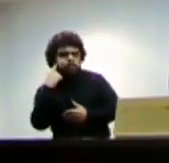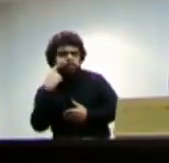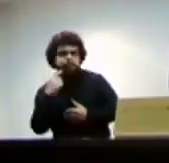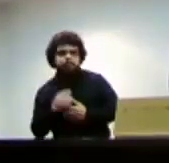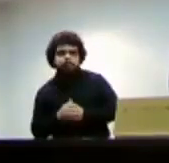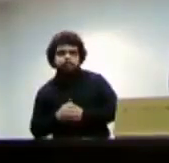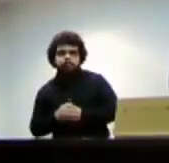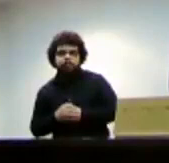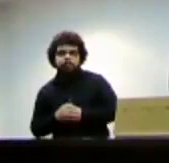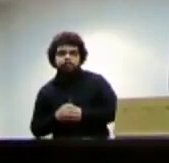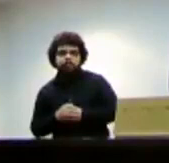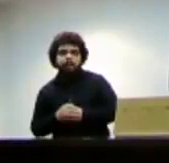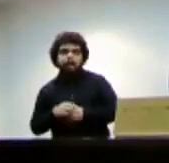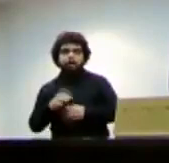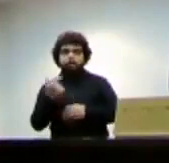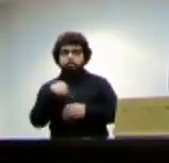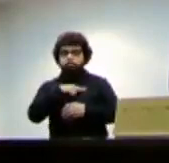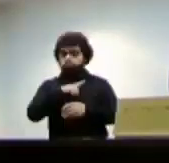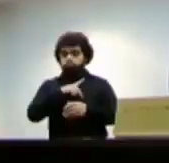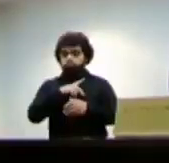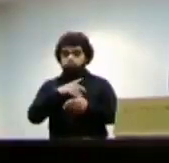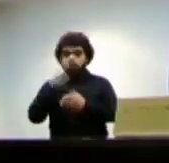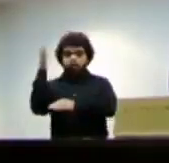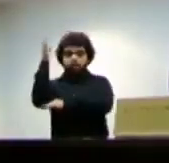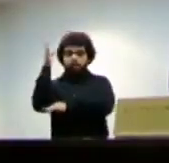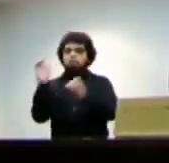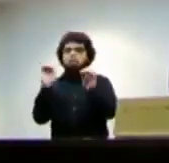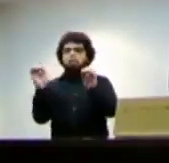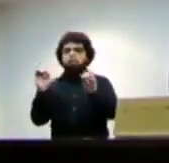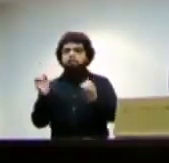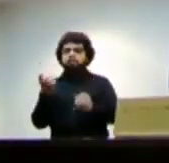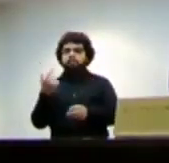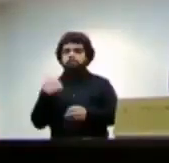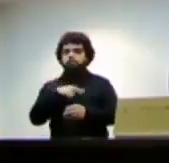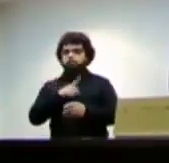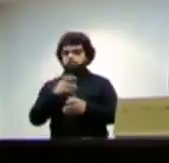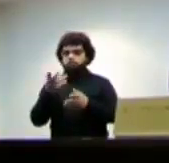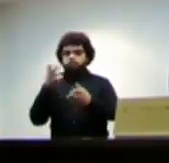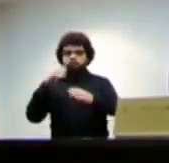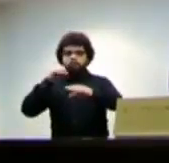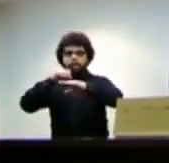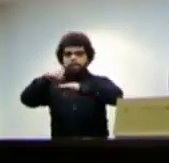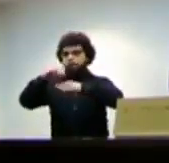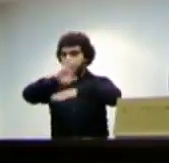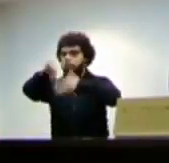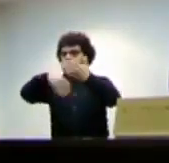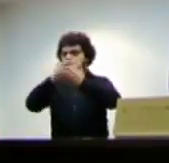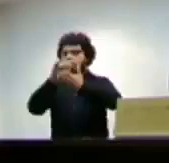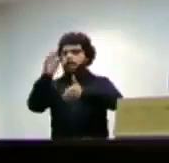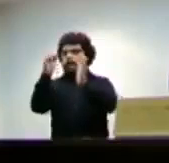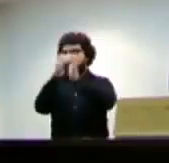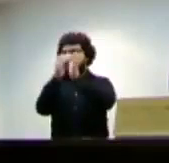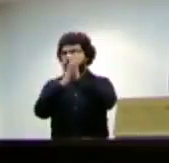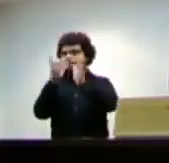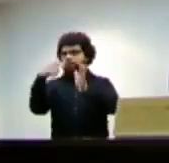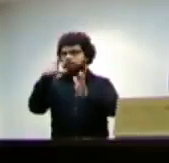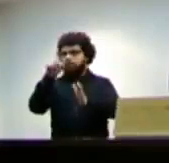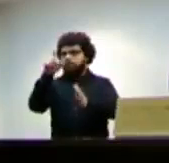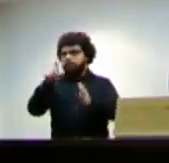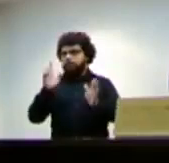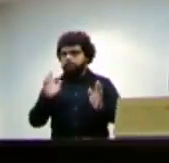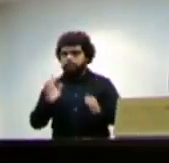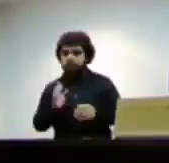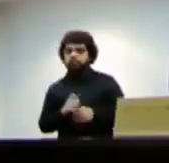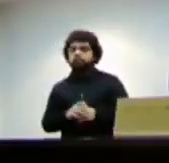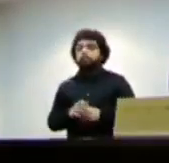pues, buenos días. No tenemos ninguna ponencia preparada. Sometimos toda la información que se nos requirió. O sea, yo, como han entregado